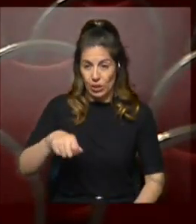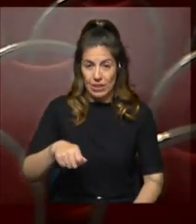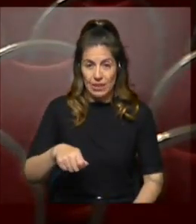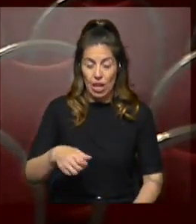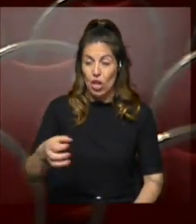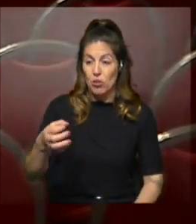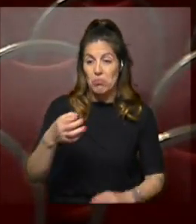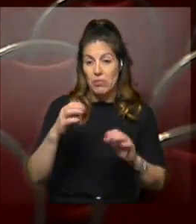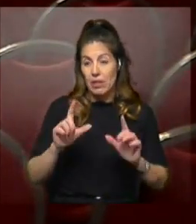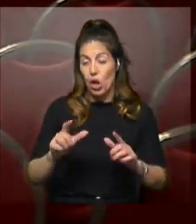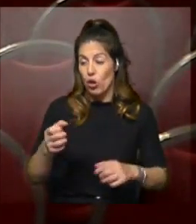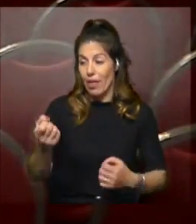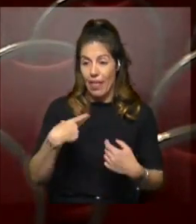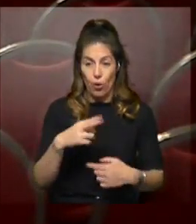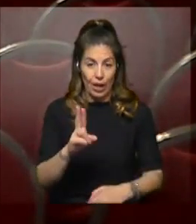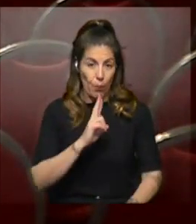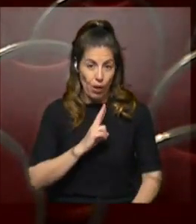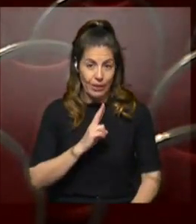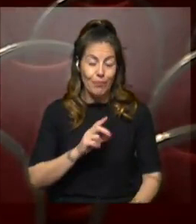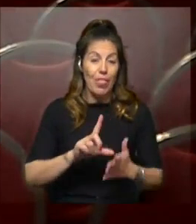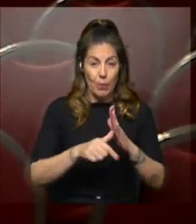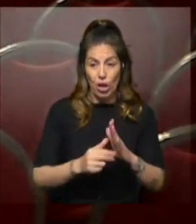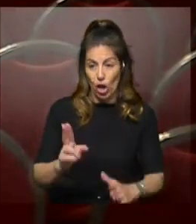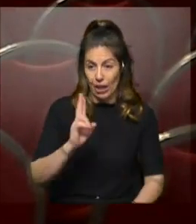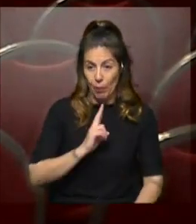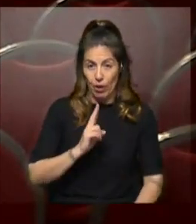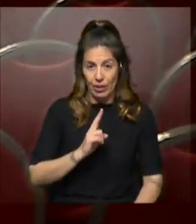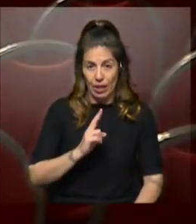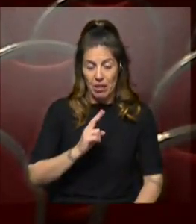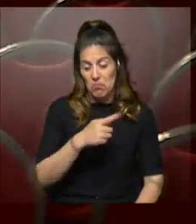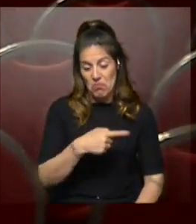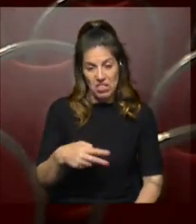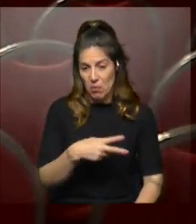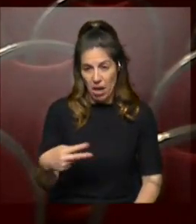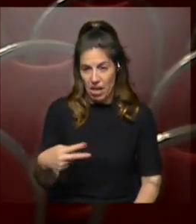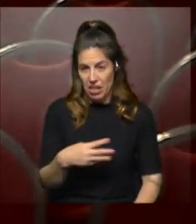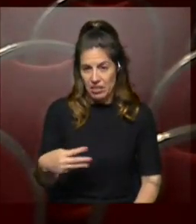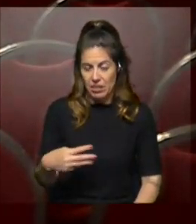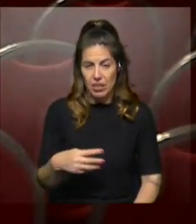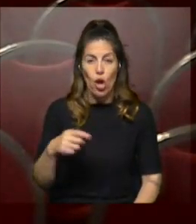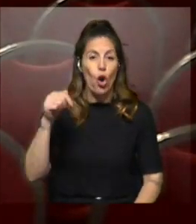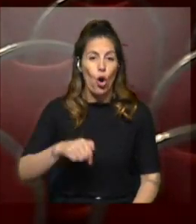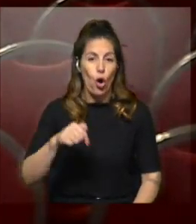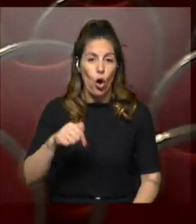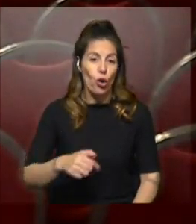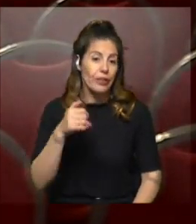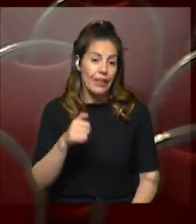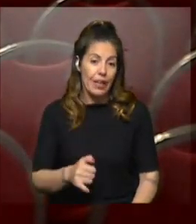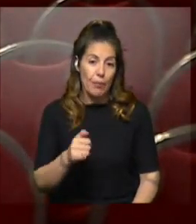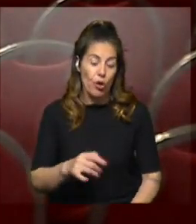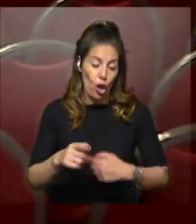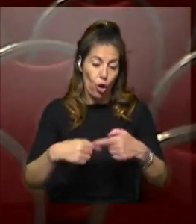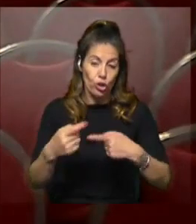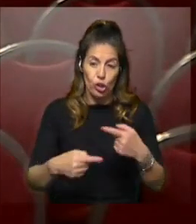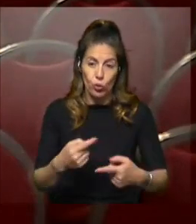de dar una respuesta que se demoró varias semanas, y bueno, hoy tendremos que